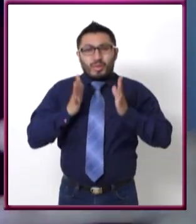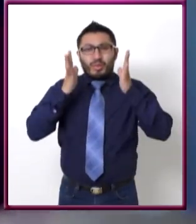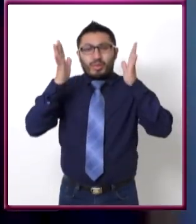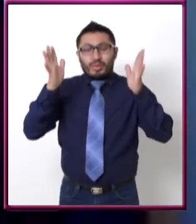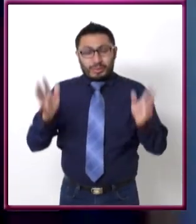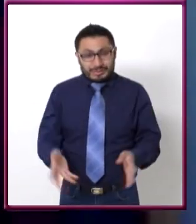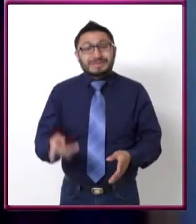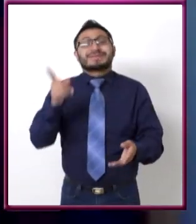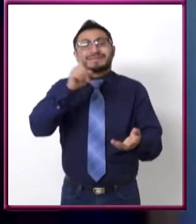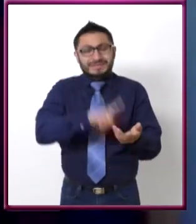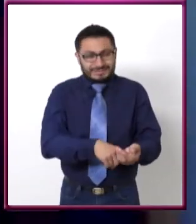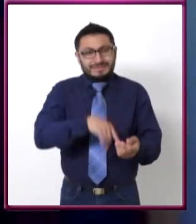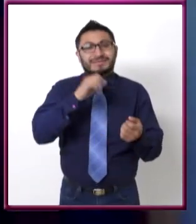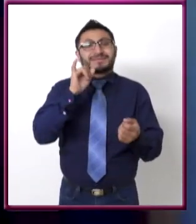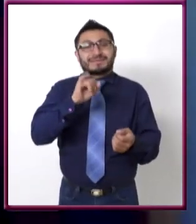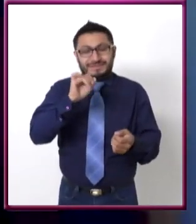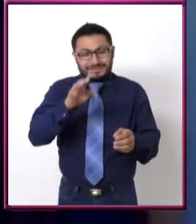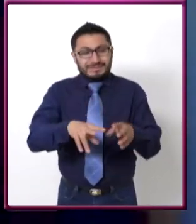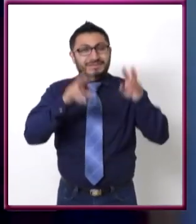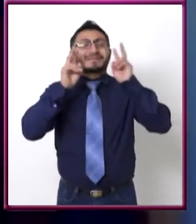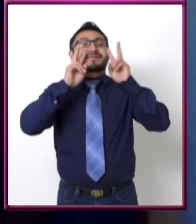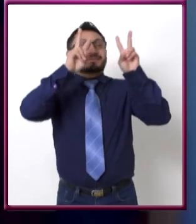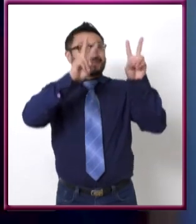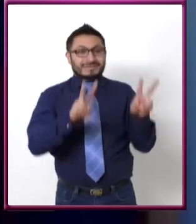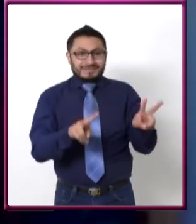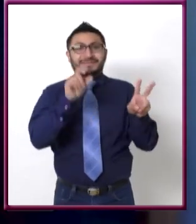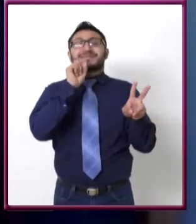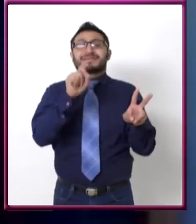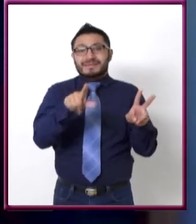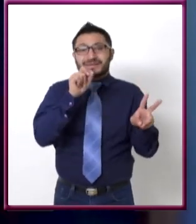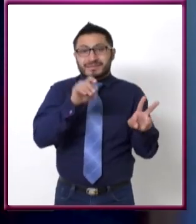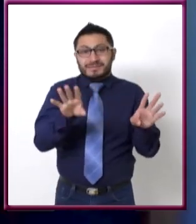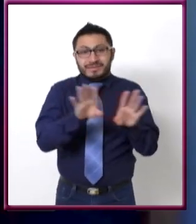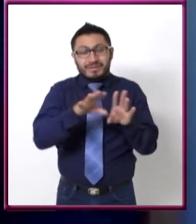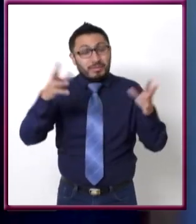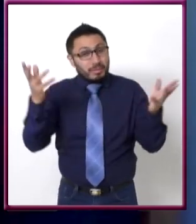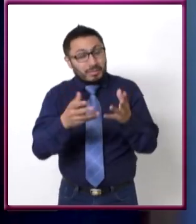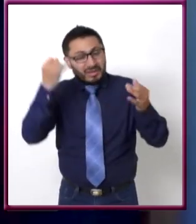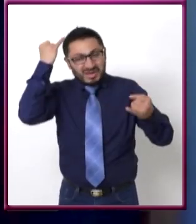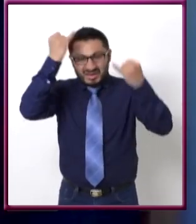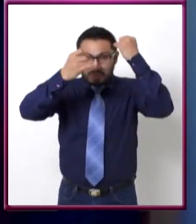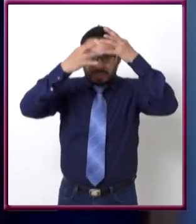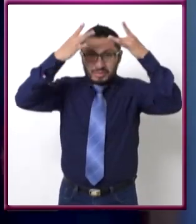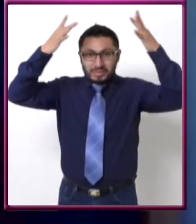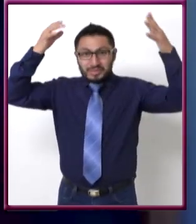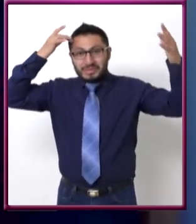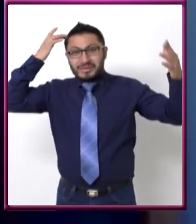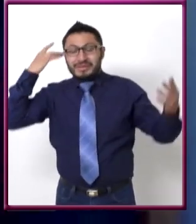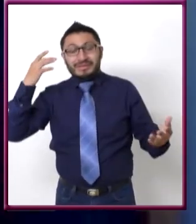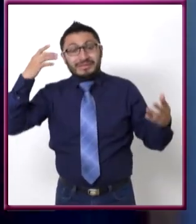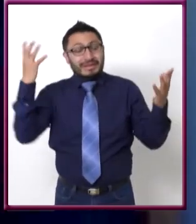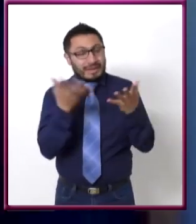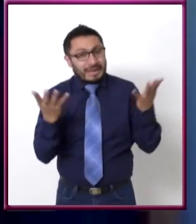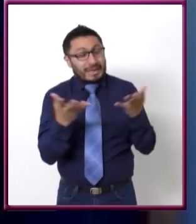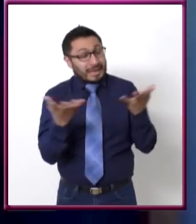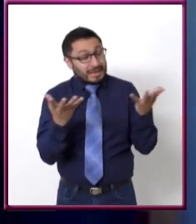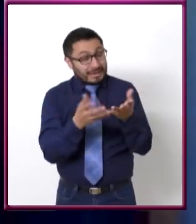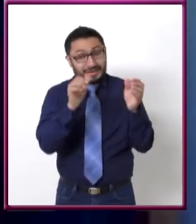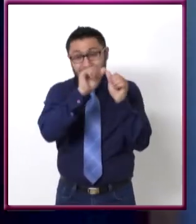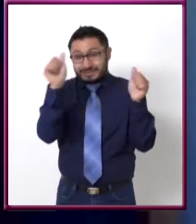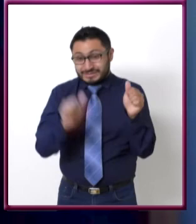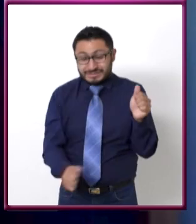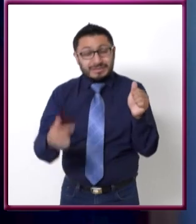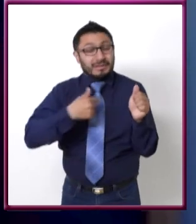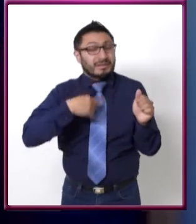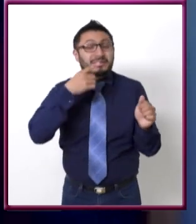extraordinario, no solo desde el ámbito de la apreciación, sino de la creatividad y de la